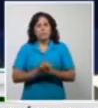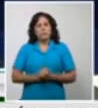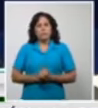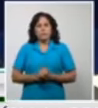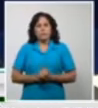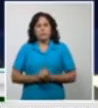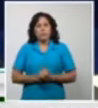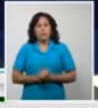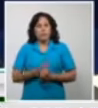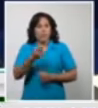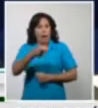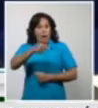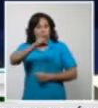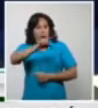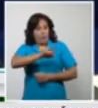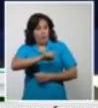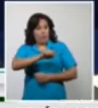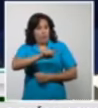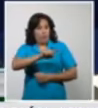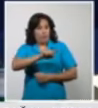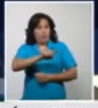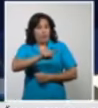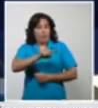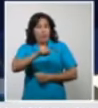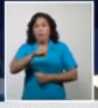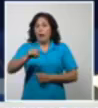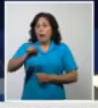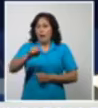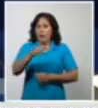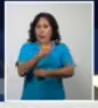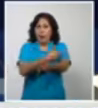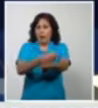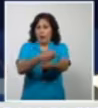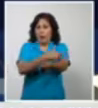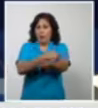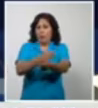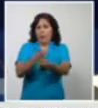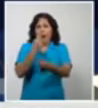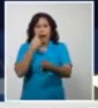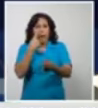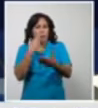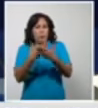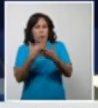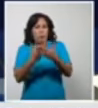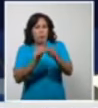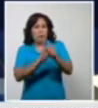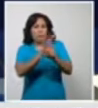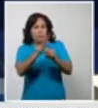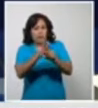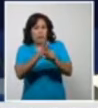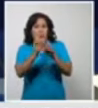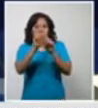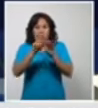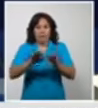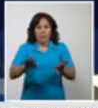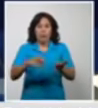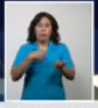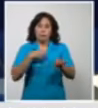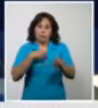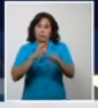En el día de ayer, para detectar el SARS-CoV-2, que es el virus que provoca la